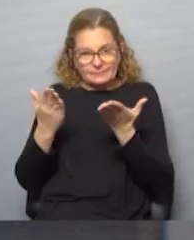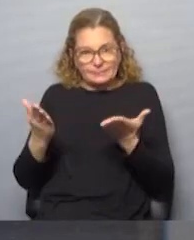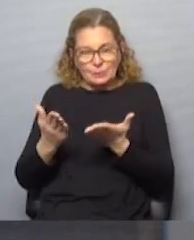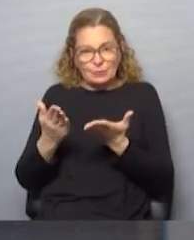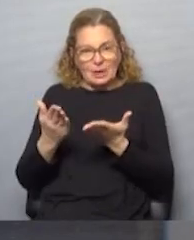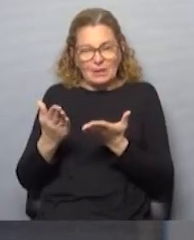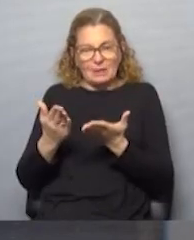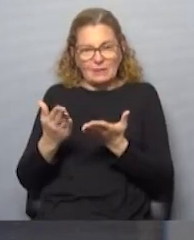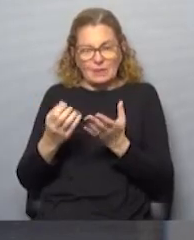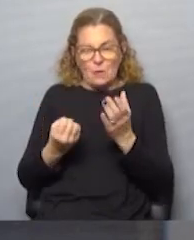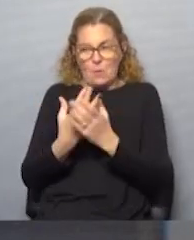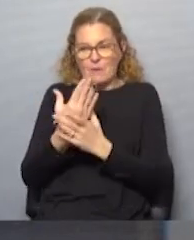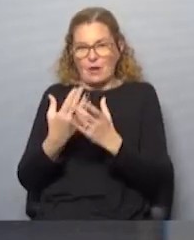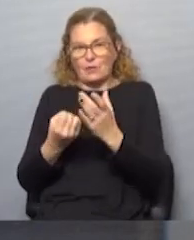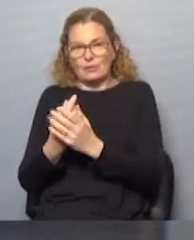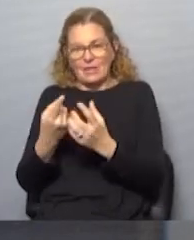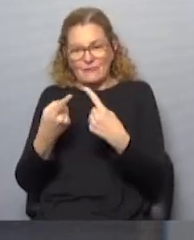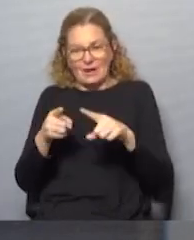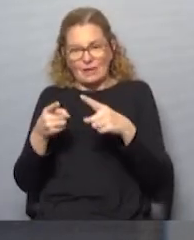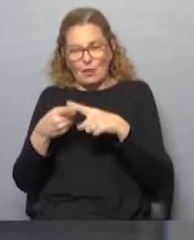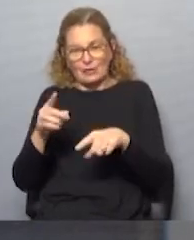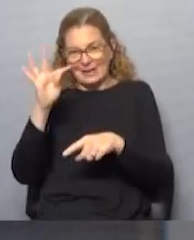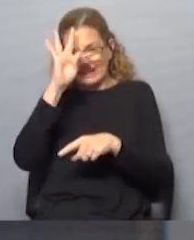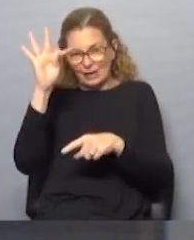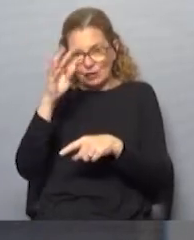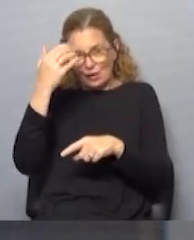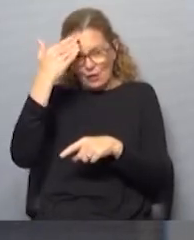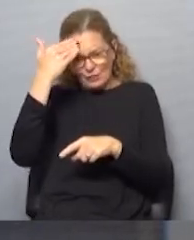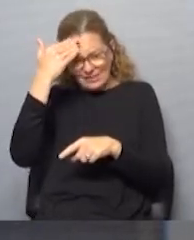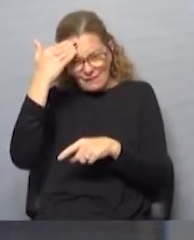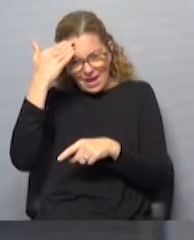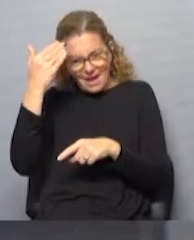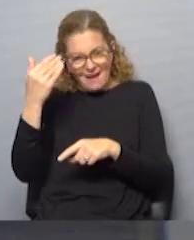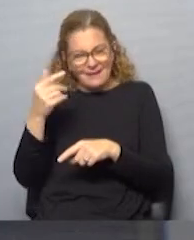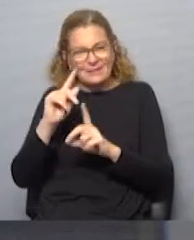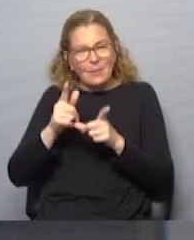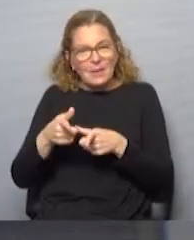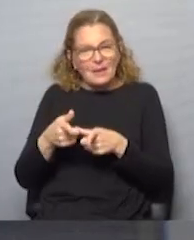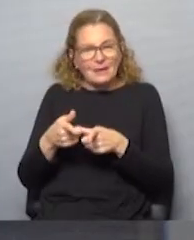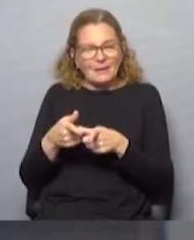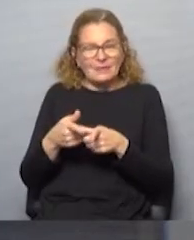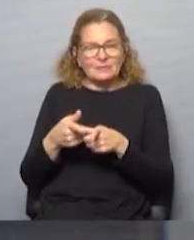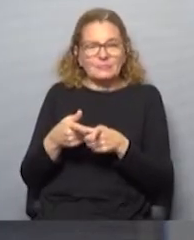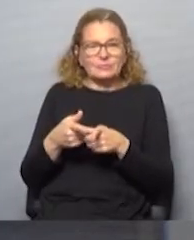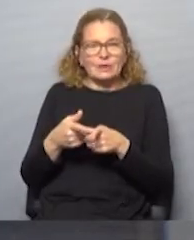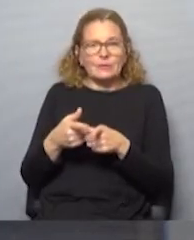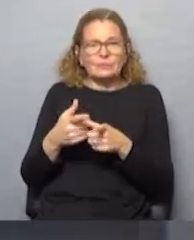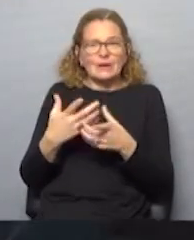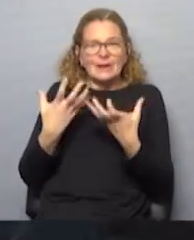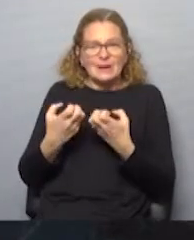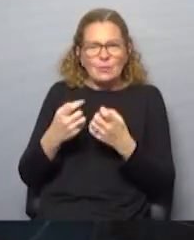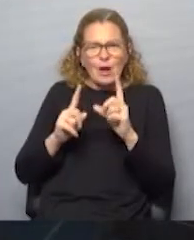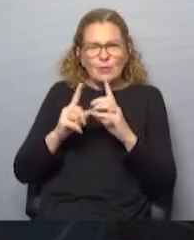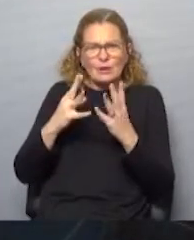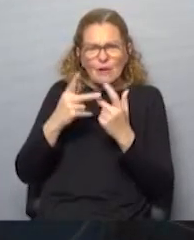la innovación y de la innovación tecnología del conocimiento y entonces nos queremos subir de alguna